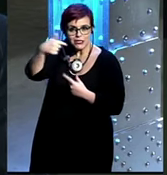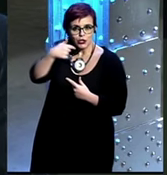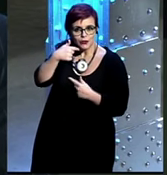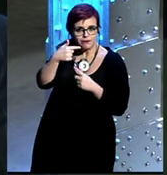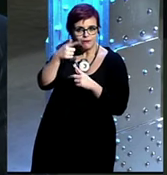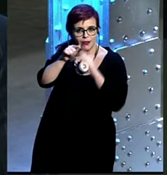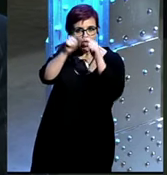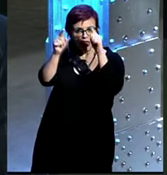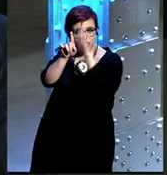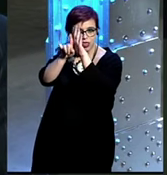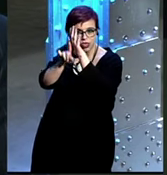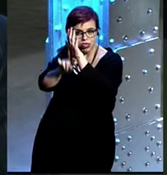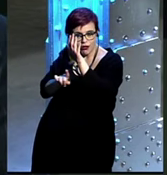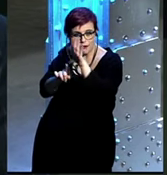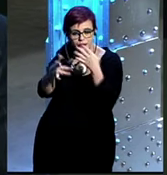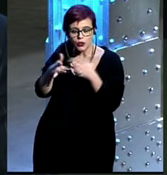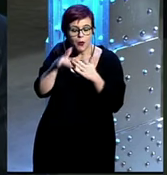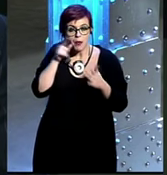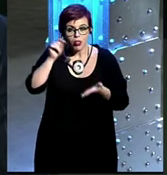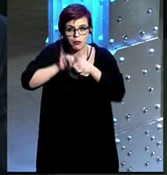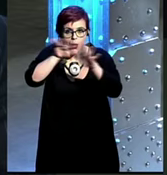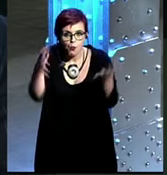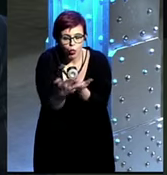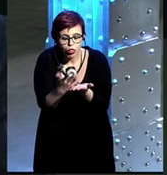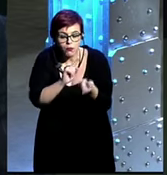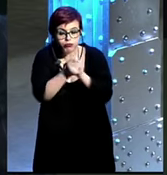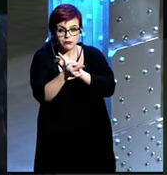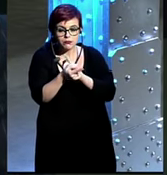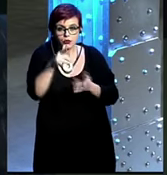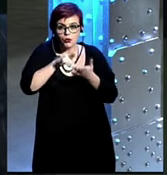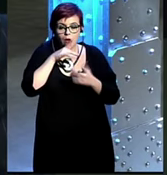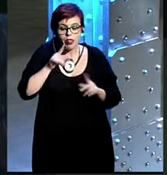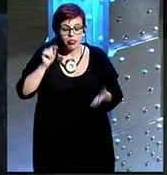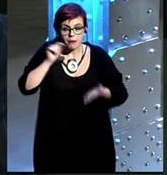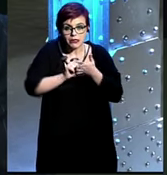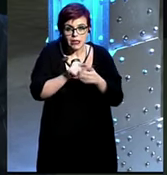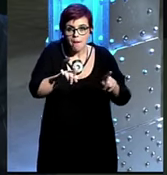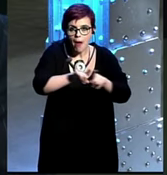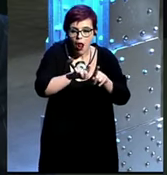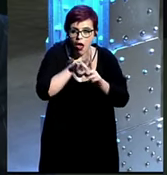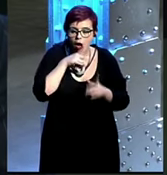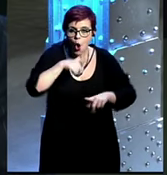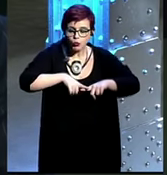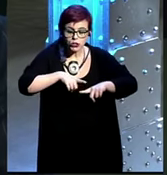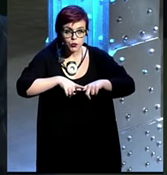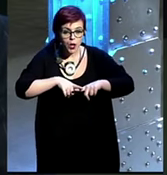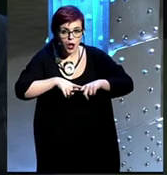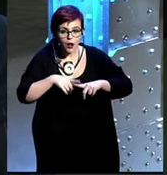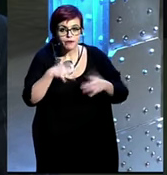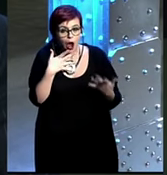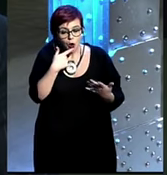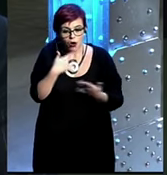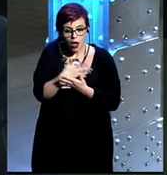mundo lentamente cambió. Y de repente había parejas homosexuales. Y ahora los homosexuales están socialmente